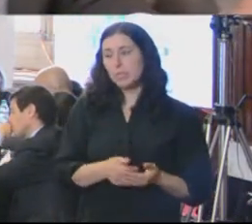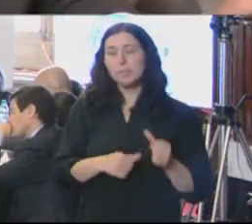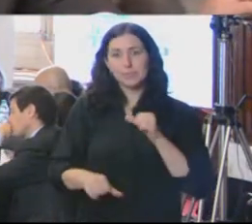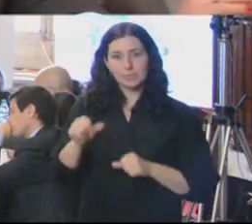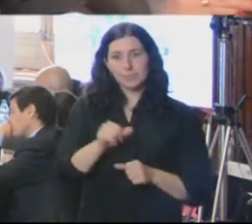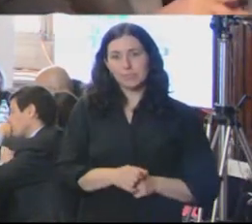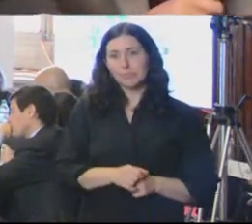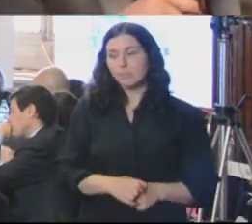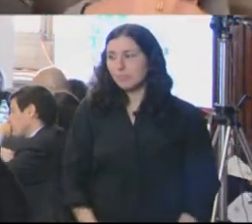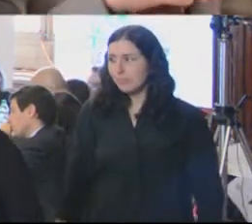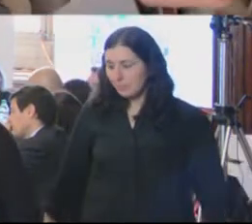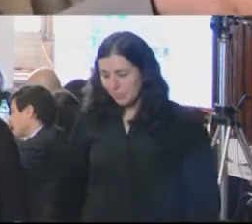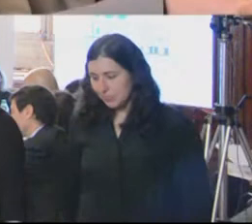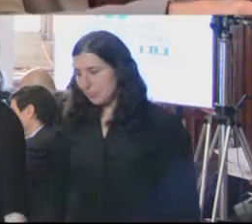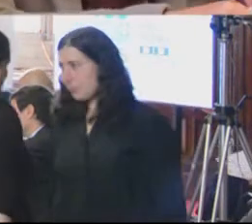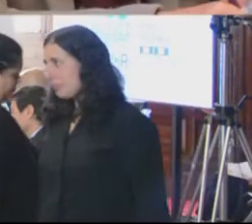Defensa.